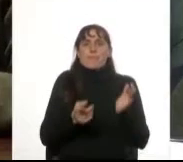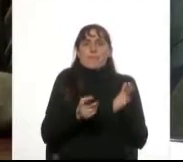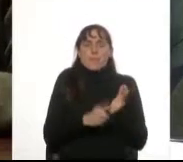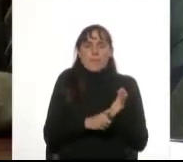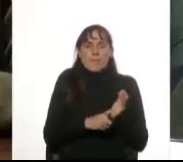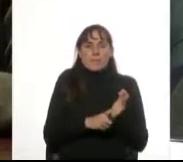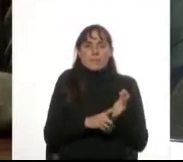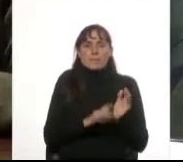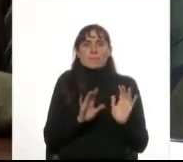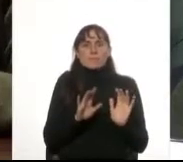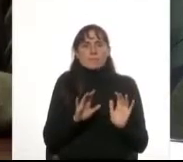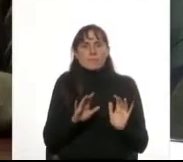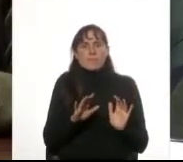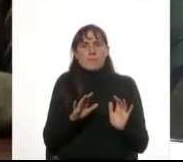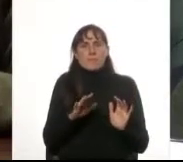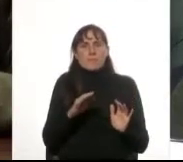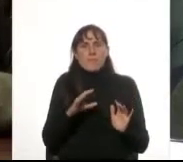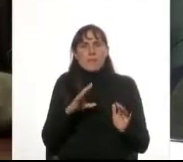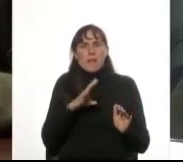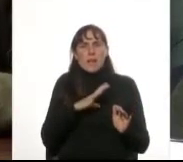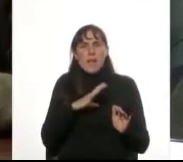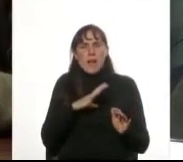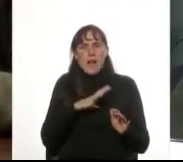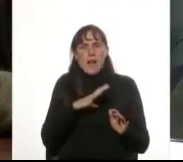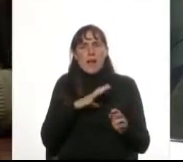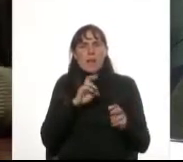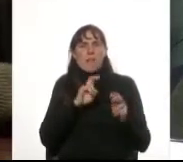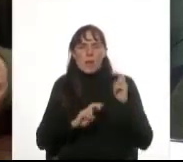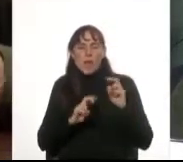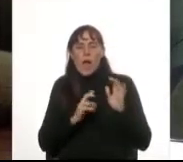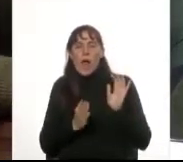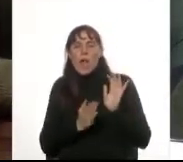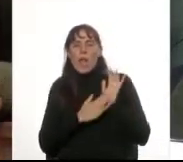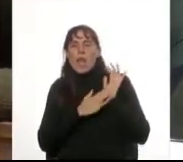hay un efecto de batir el parche,